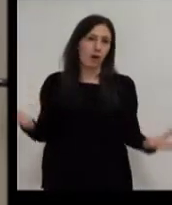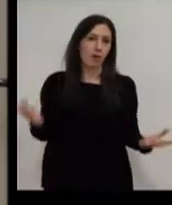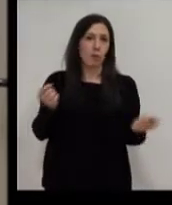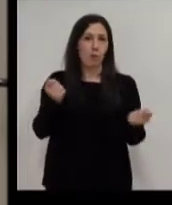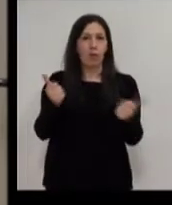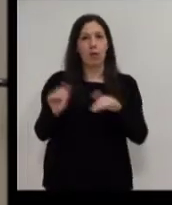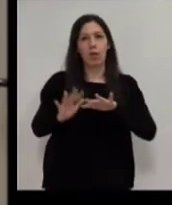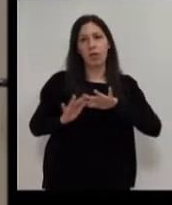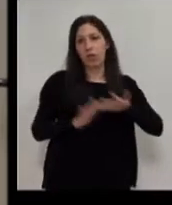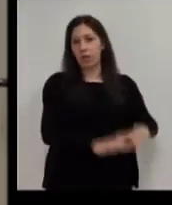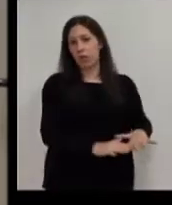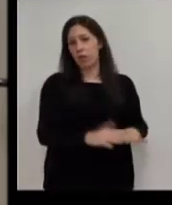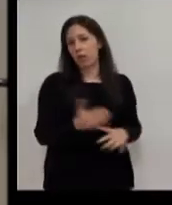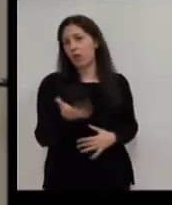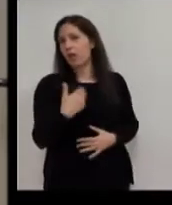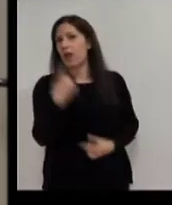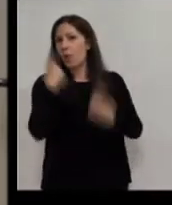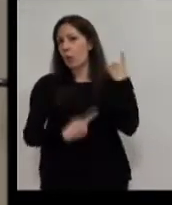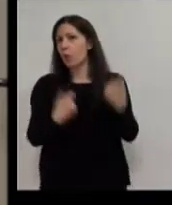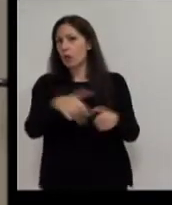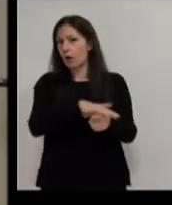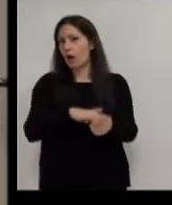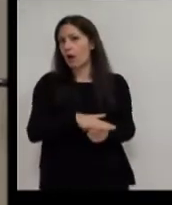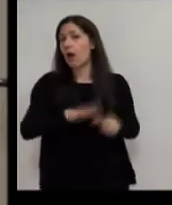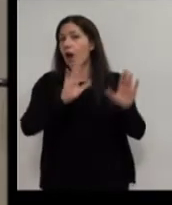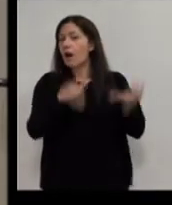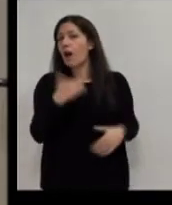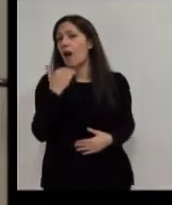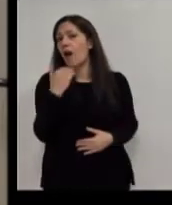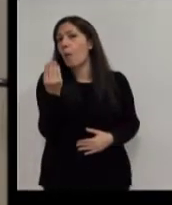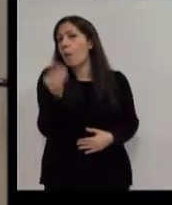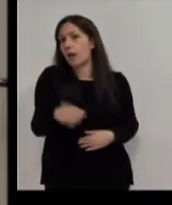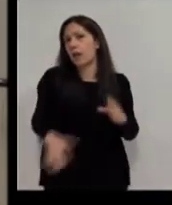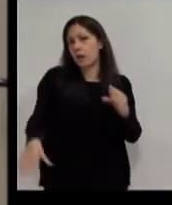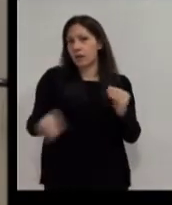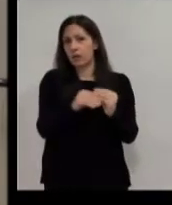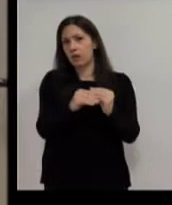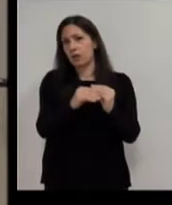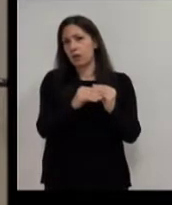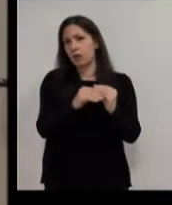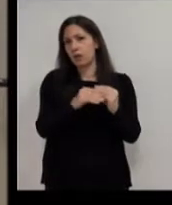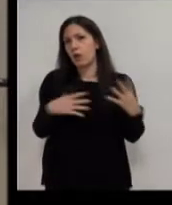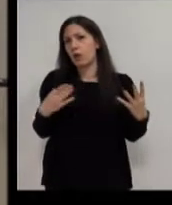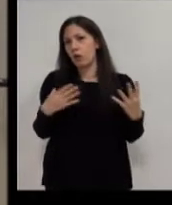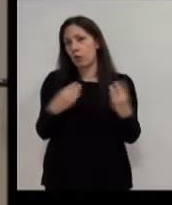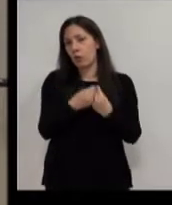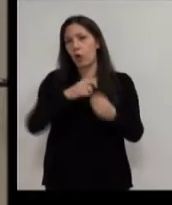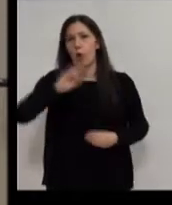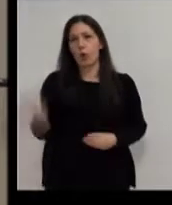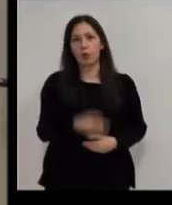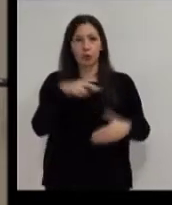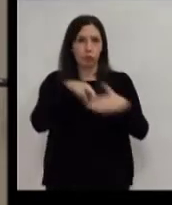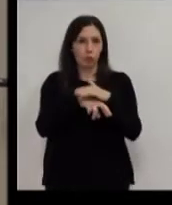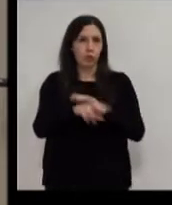que está quizá un poco denostado en ciertos ámbitos, pero que de forma complementaria con otras